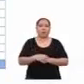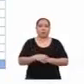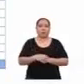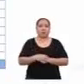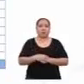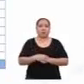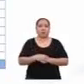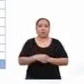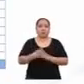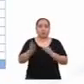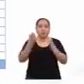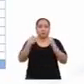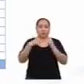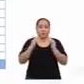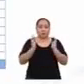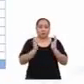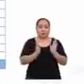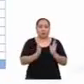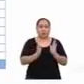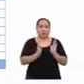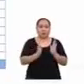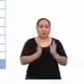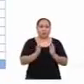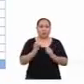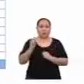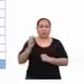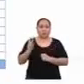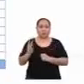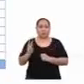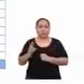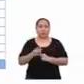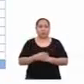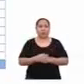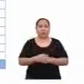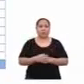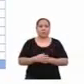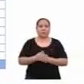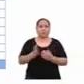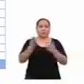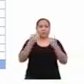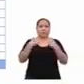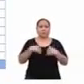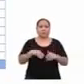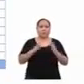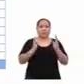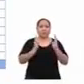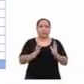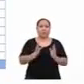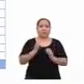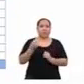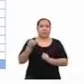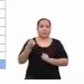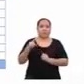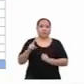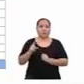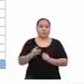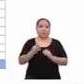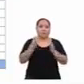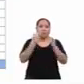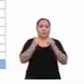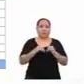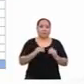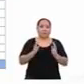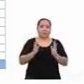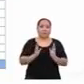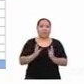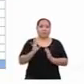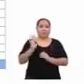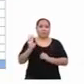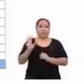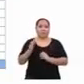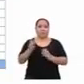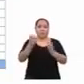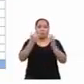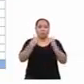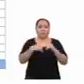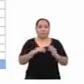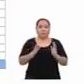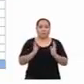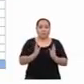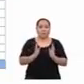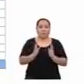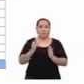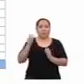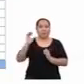para el siguiente intervalo, son 2. Luego 11, 5, otra vez